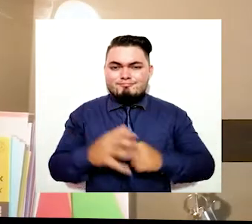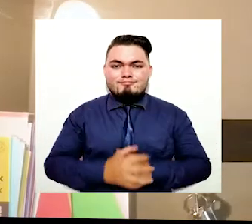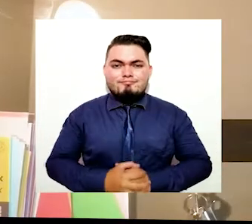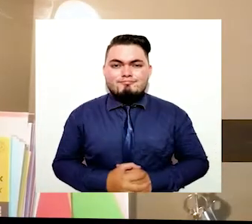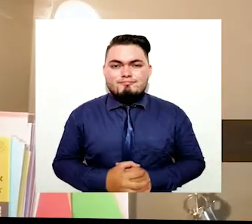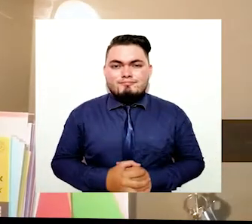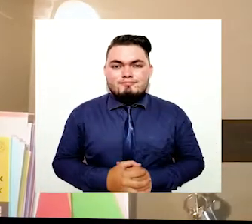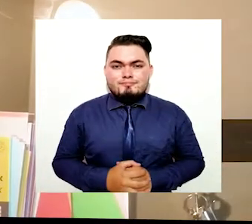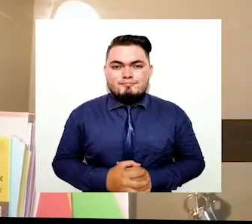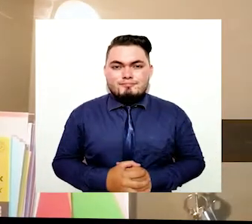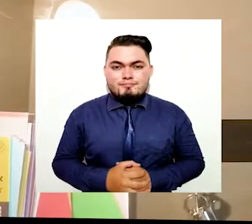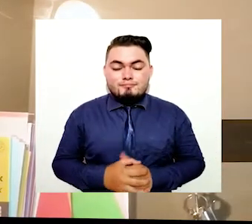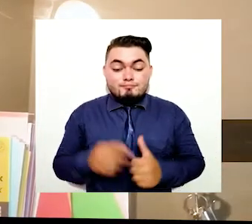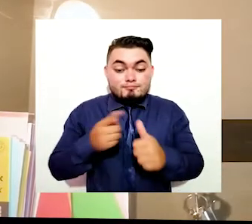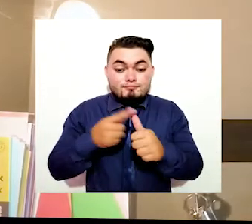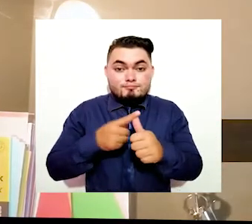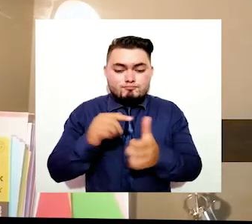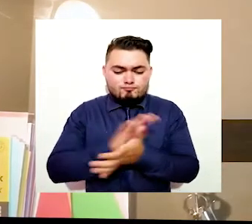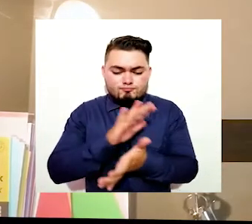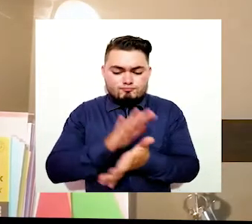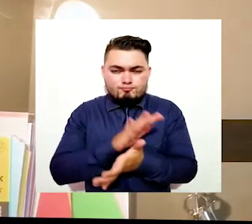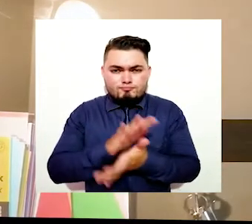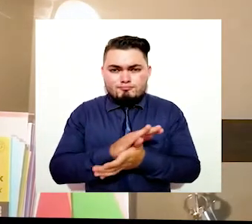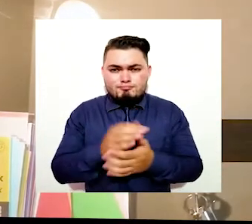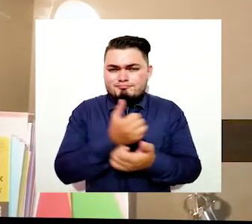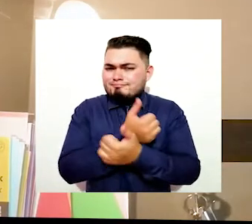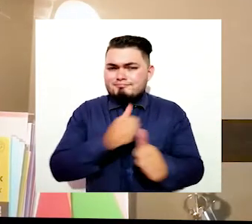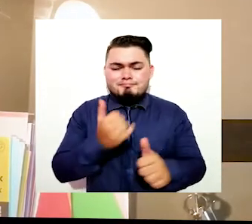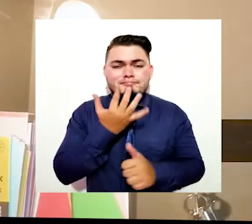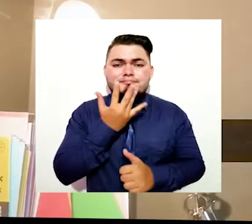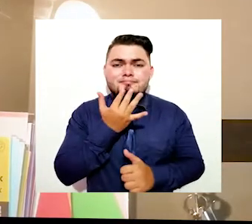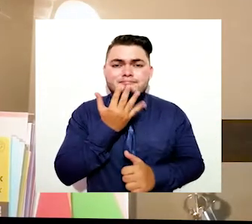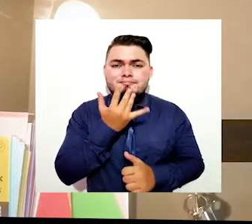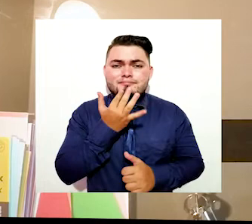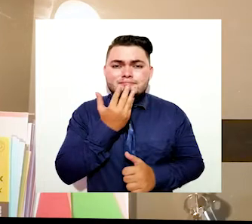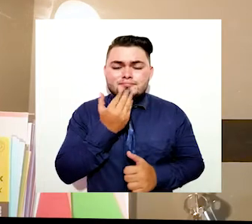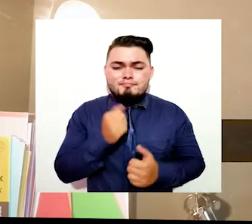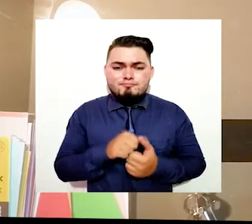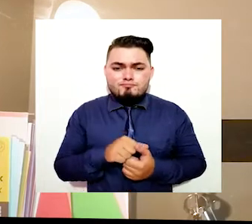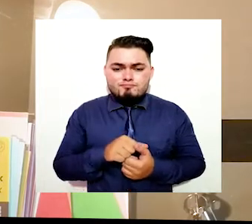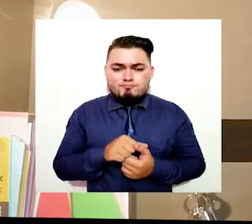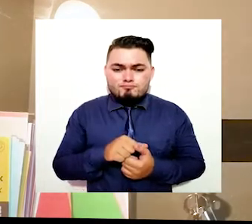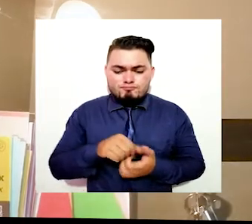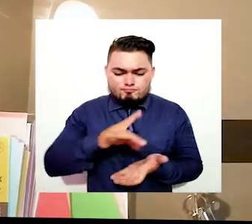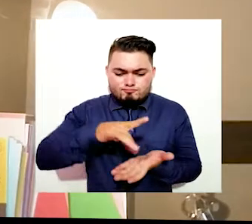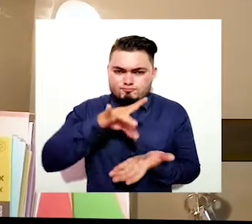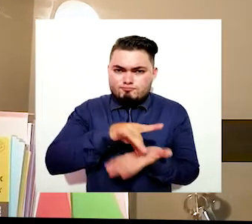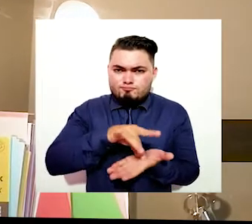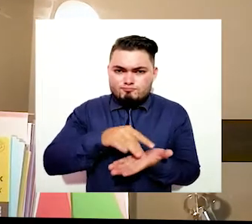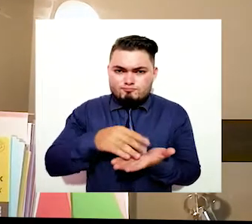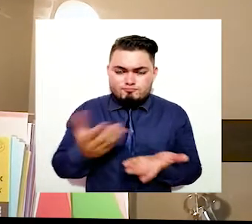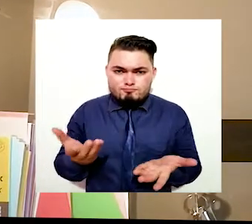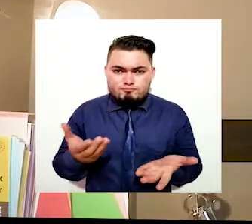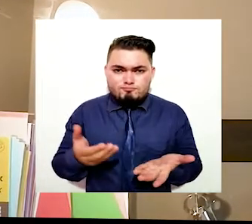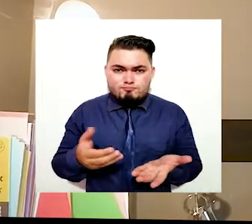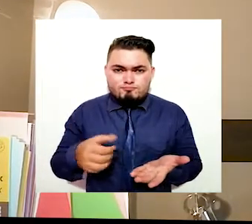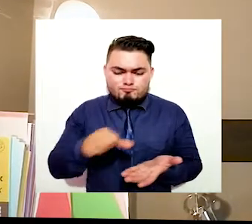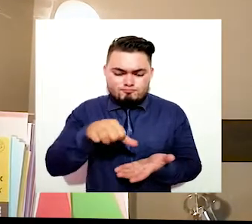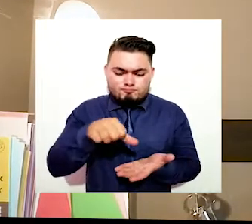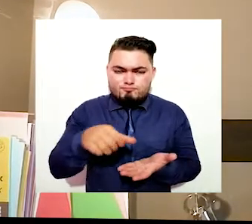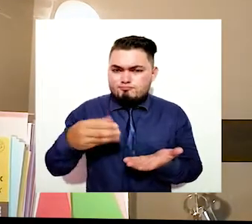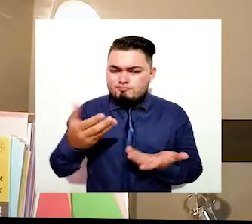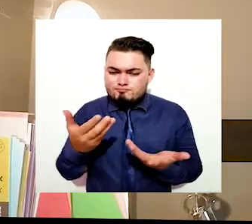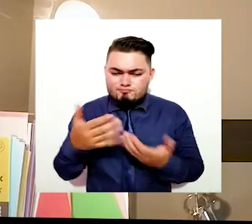primer lugar, tenemos papel construcción de cualquier color. Vamos a utilizar pegamento mezclado con témpera blanca.